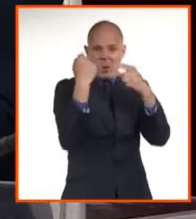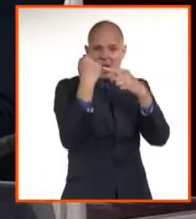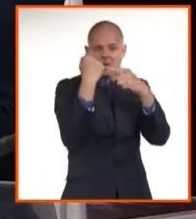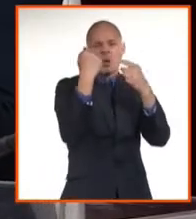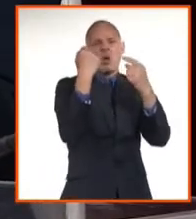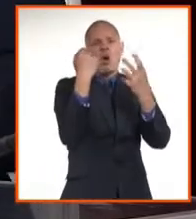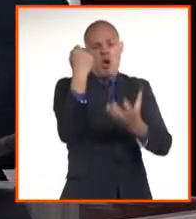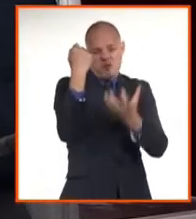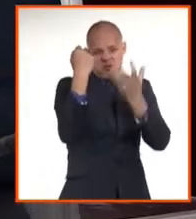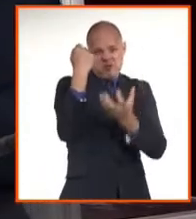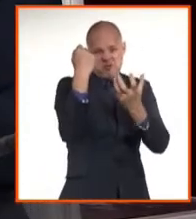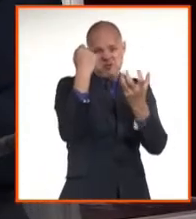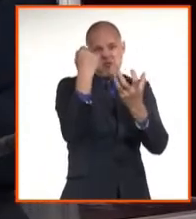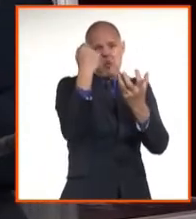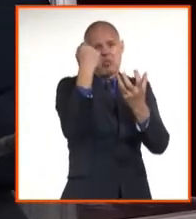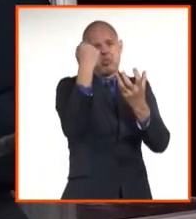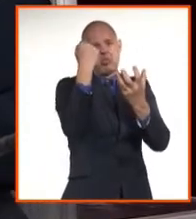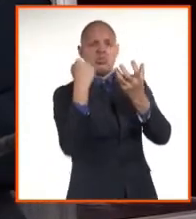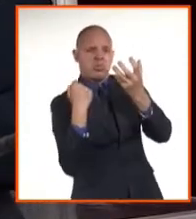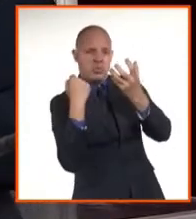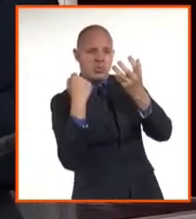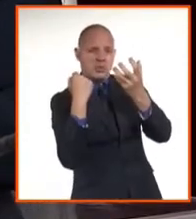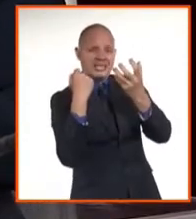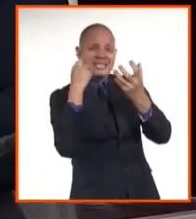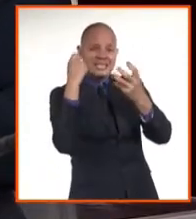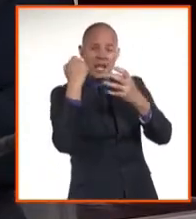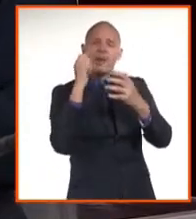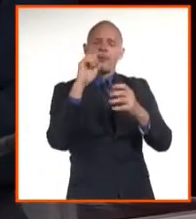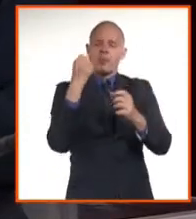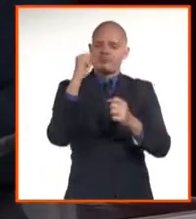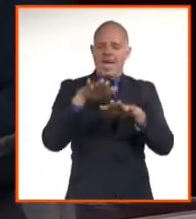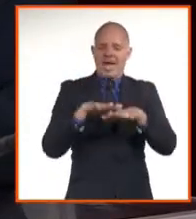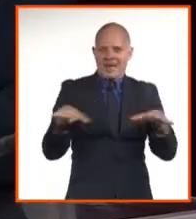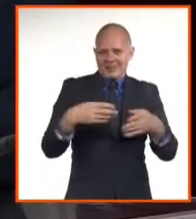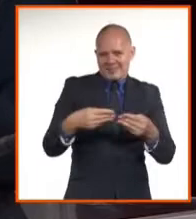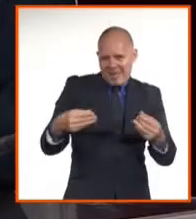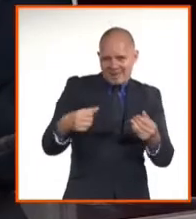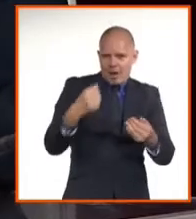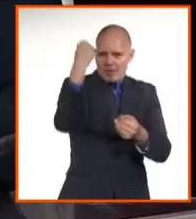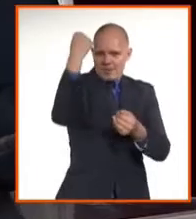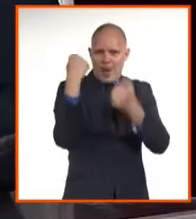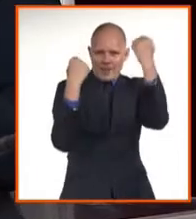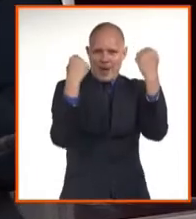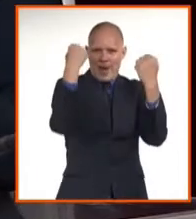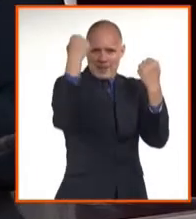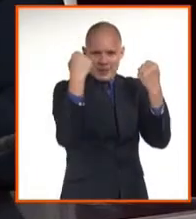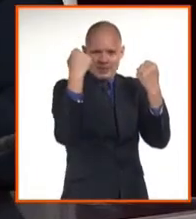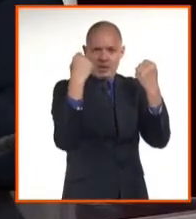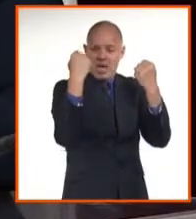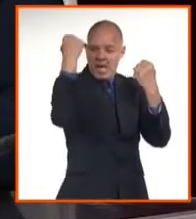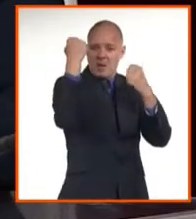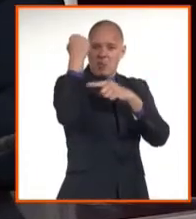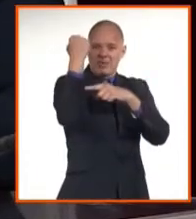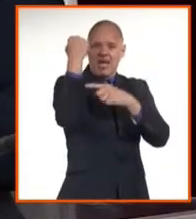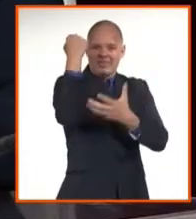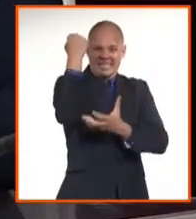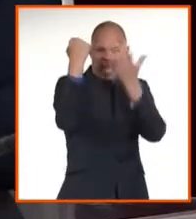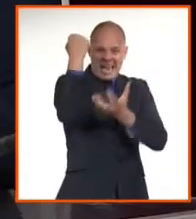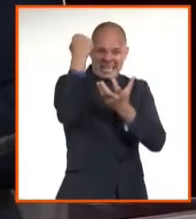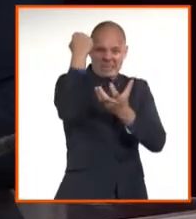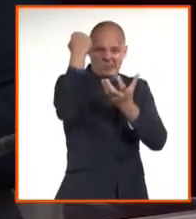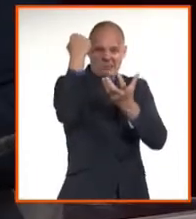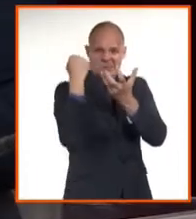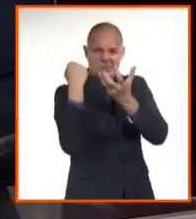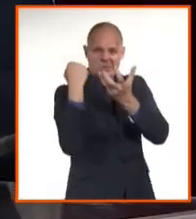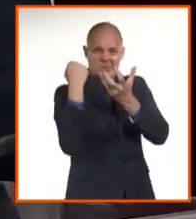descendió en el eje vertical más de un metro de distancia, provocando todo movimiento de todas las columnas de la caldera.